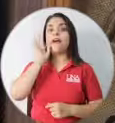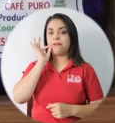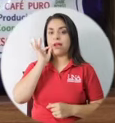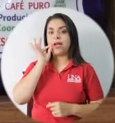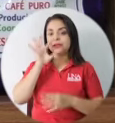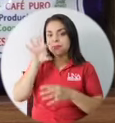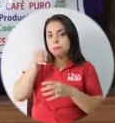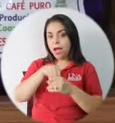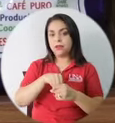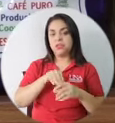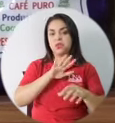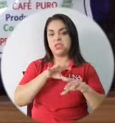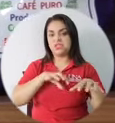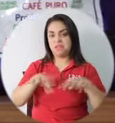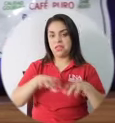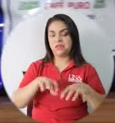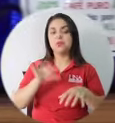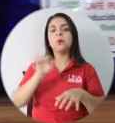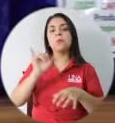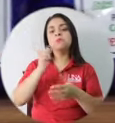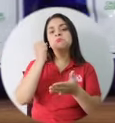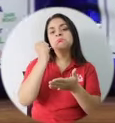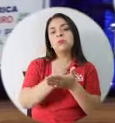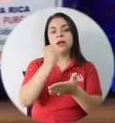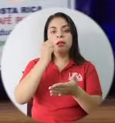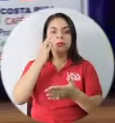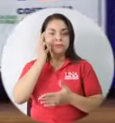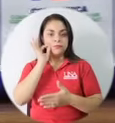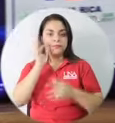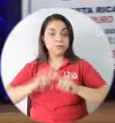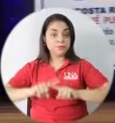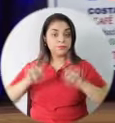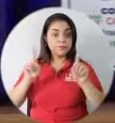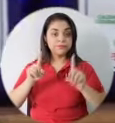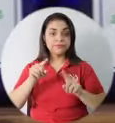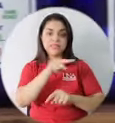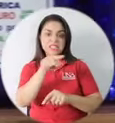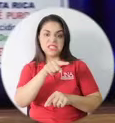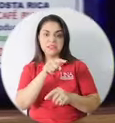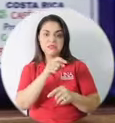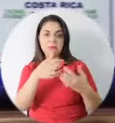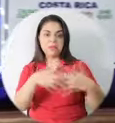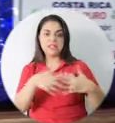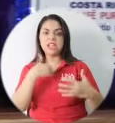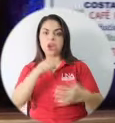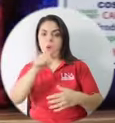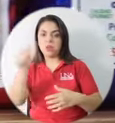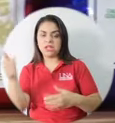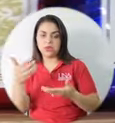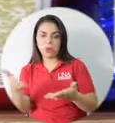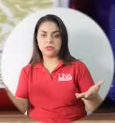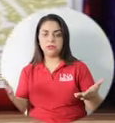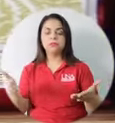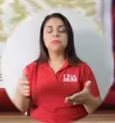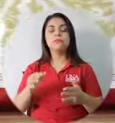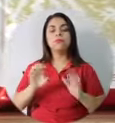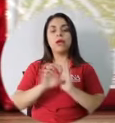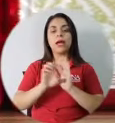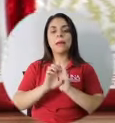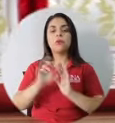parte de sus actividades. O sea, una marca de café, pero esas empresas tienen otras marcas. Digamos, un ejemplo claro aquí,